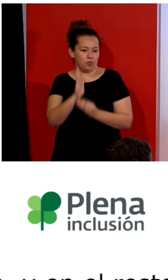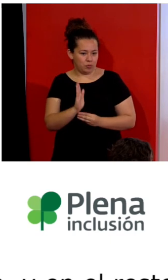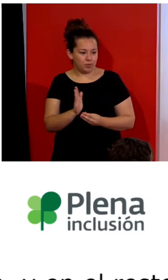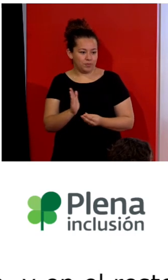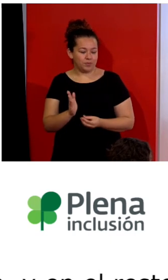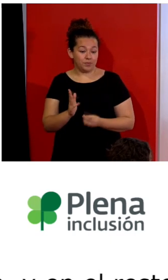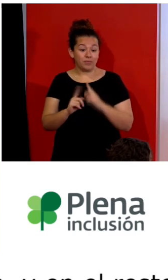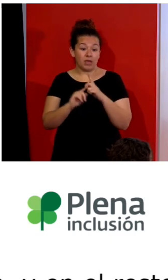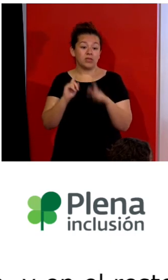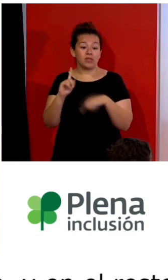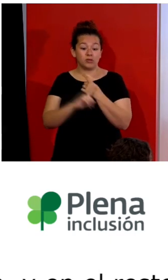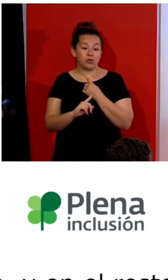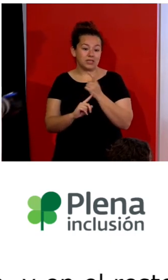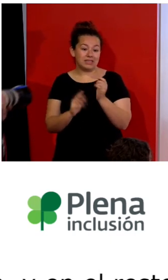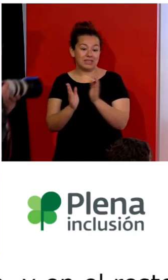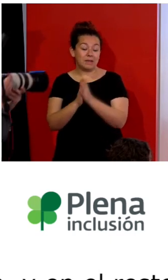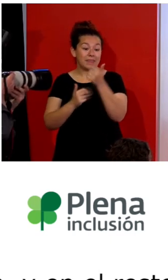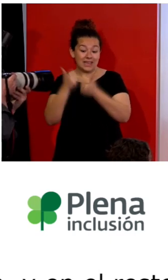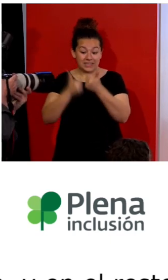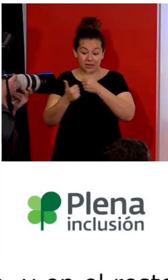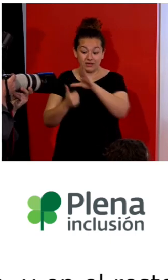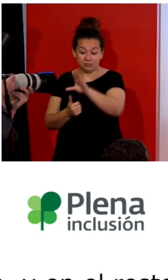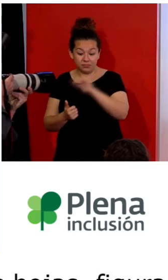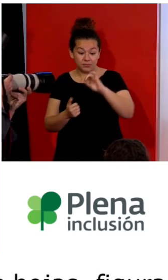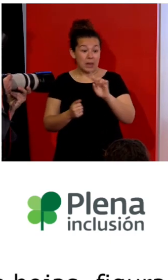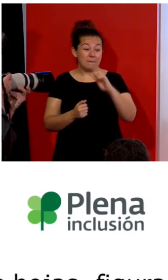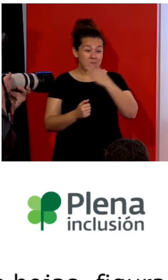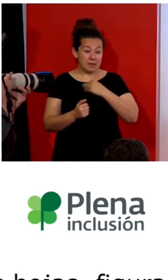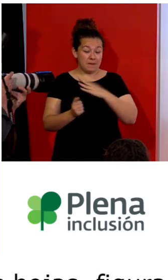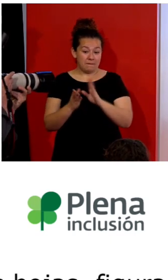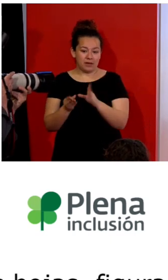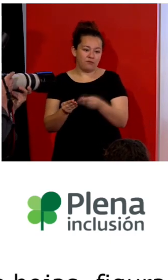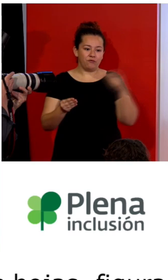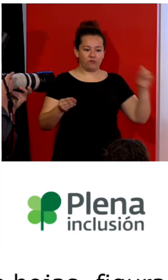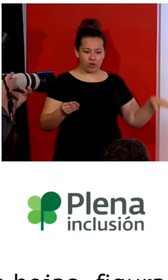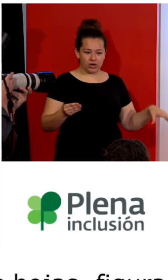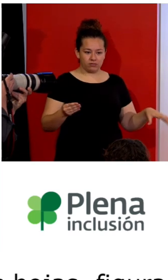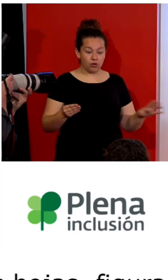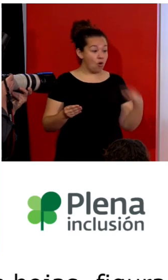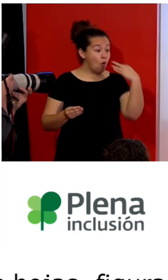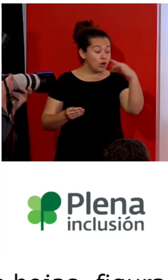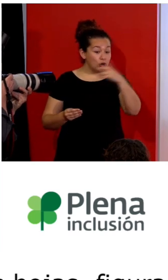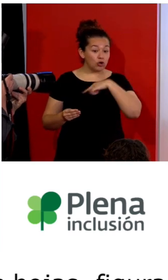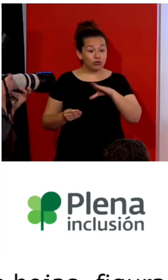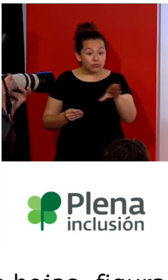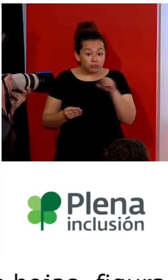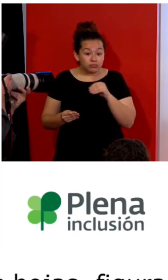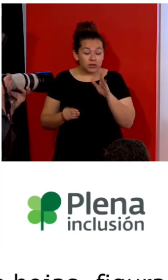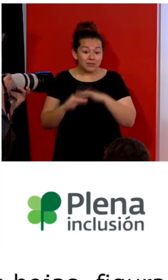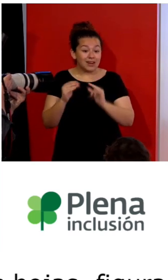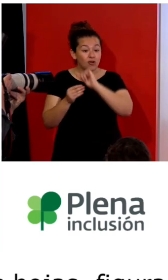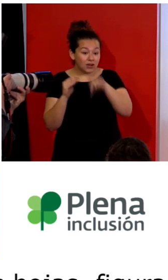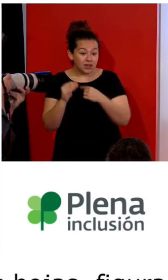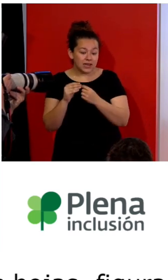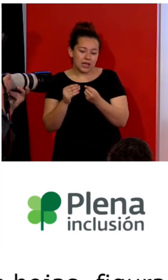de recoger los exámenes, la primera hoja se separa y lo único que nos quedamos para corregir es con un número de